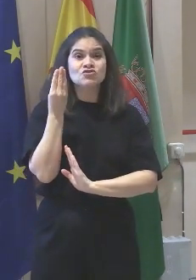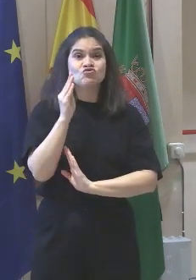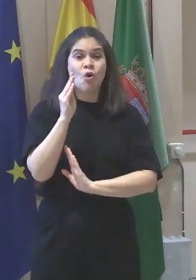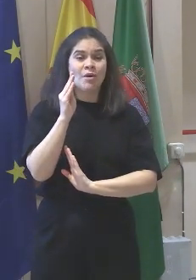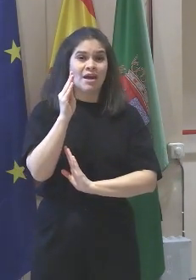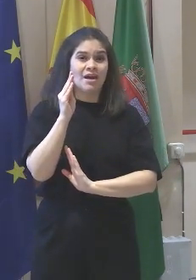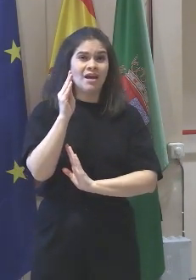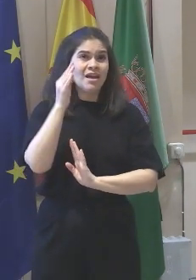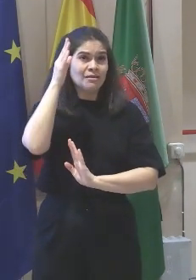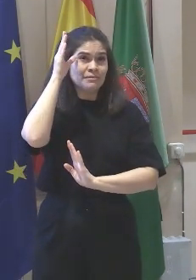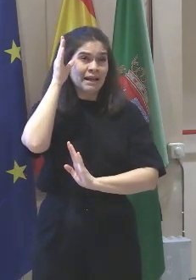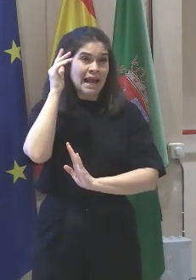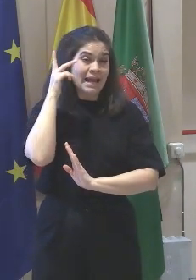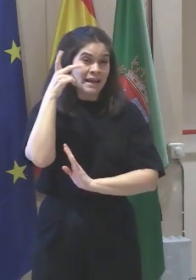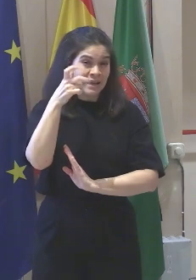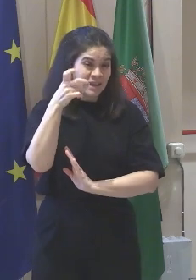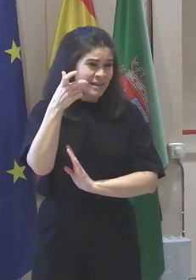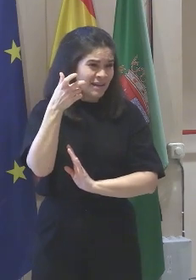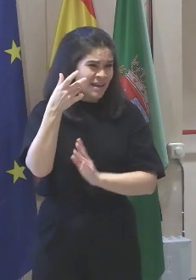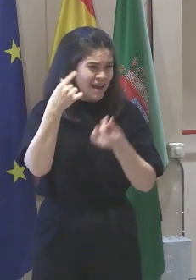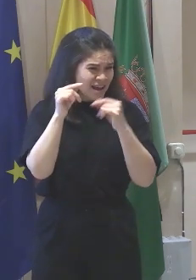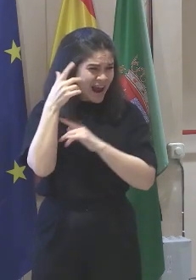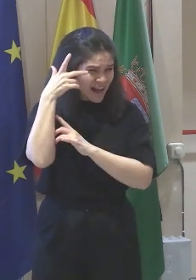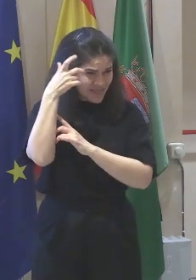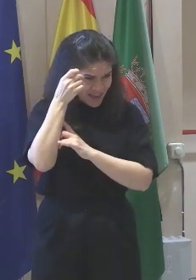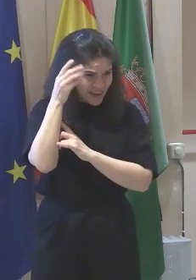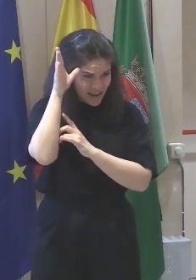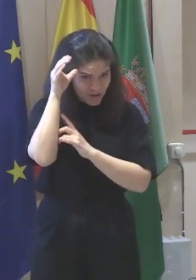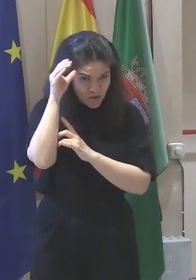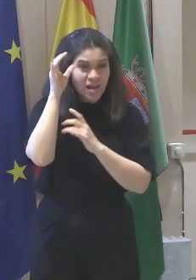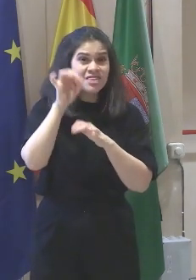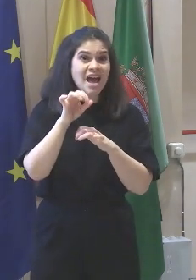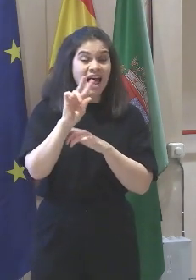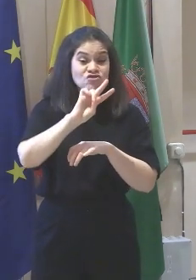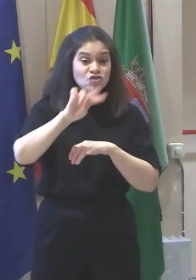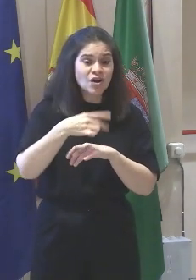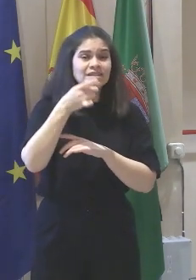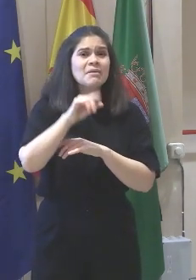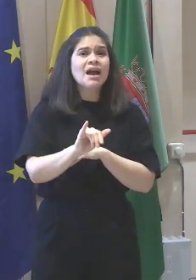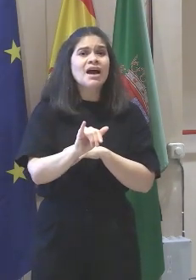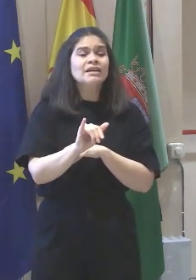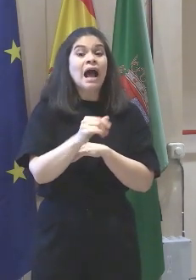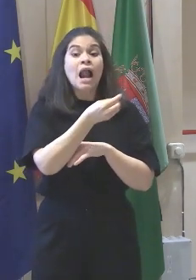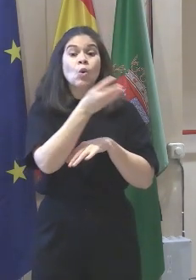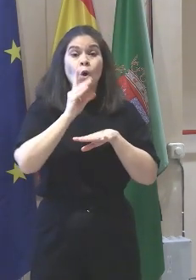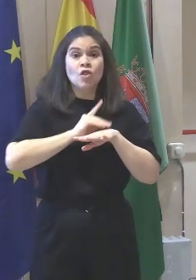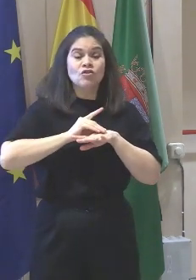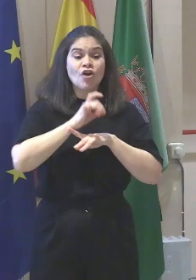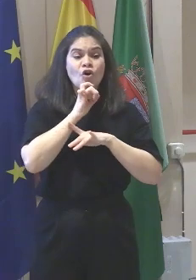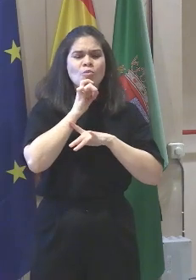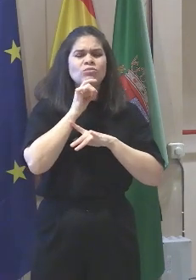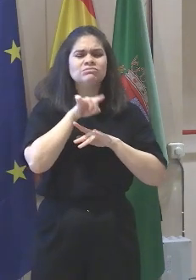una glucemia alterada en ayunas o a las 2 horas, también tenemos algunos datos de cómo es